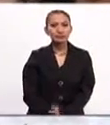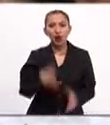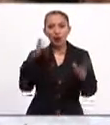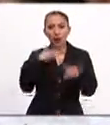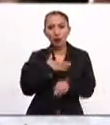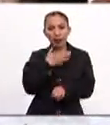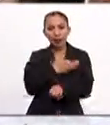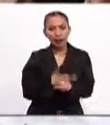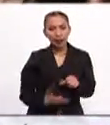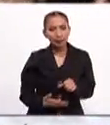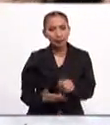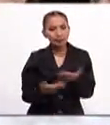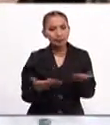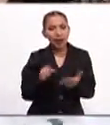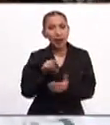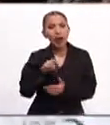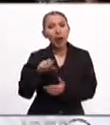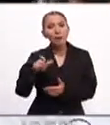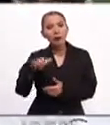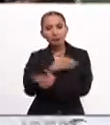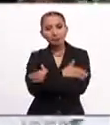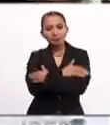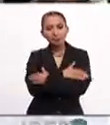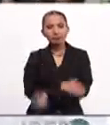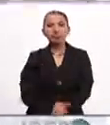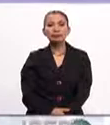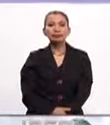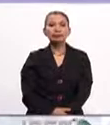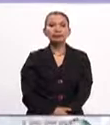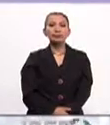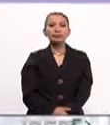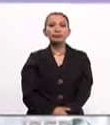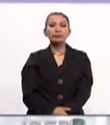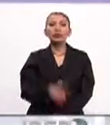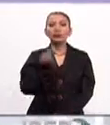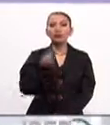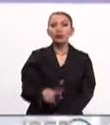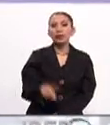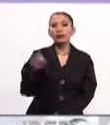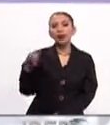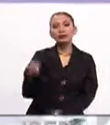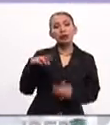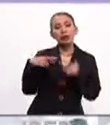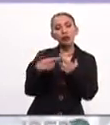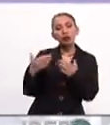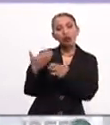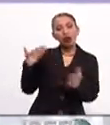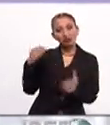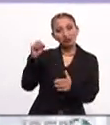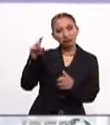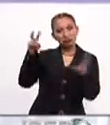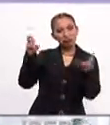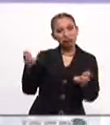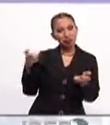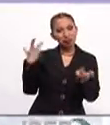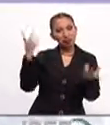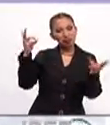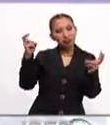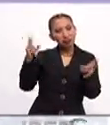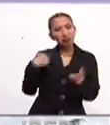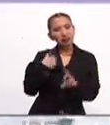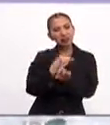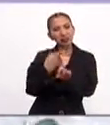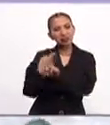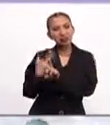¿Qué tal? Muy buenas tardes, Ana, Omar, un abrazo. Sin duda alguna, esta reunión sobre los casos de